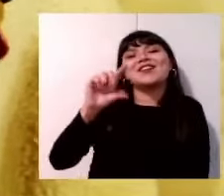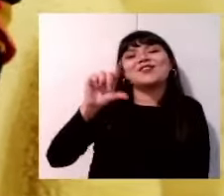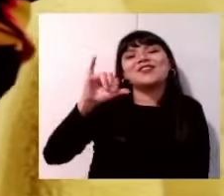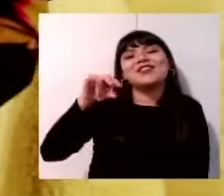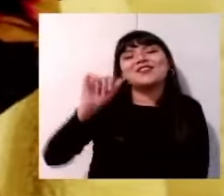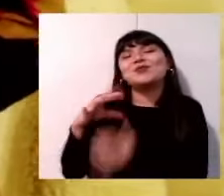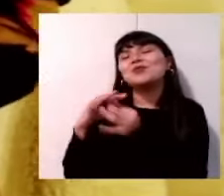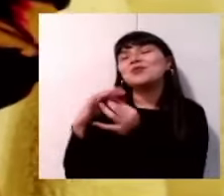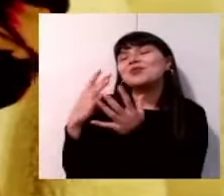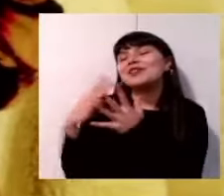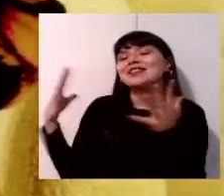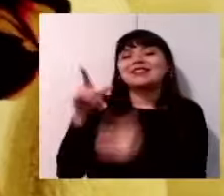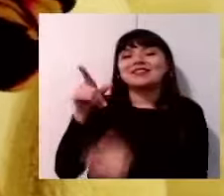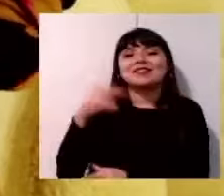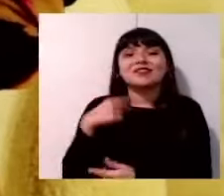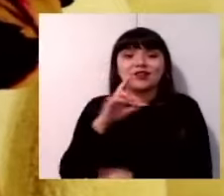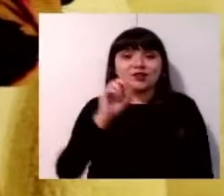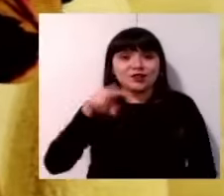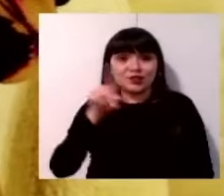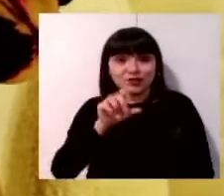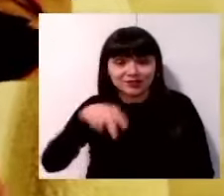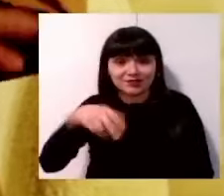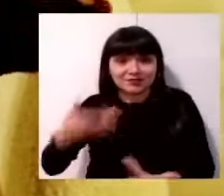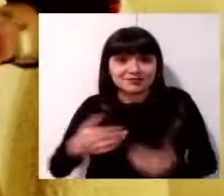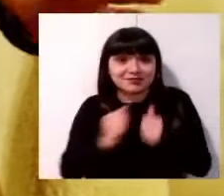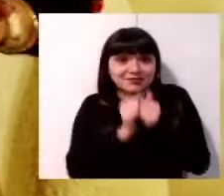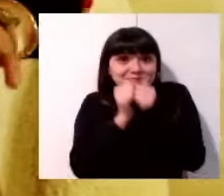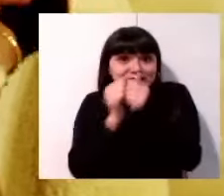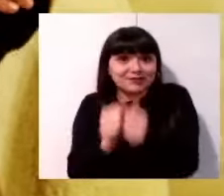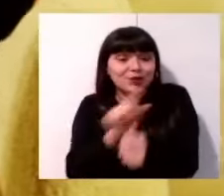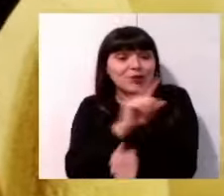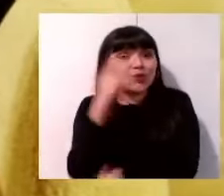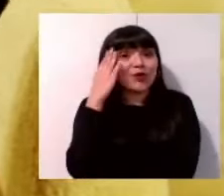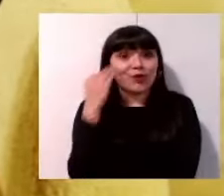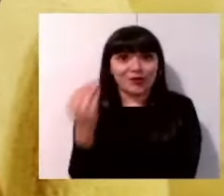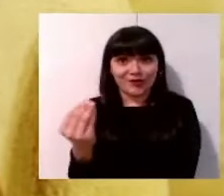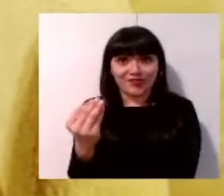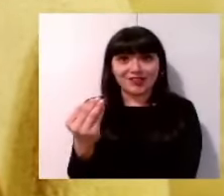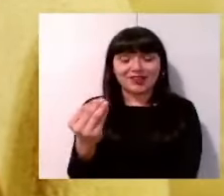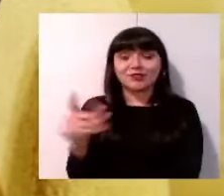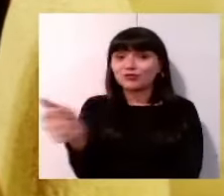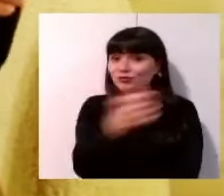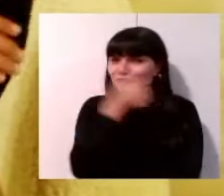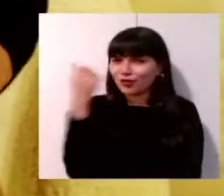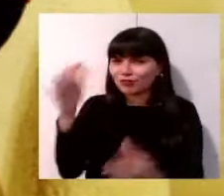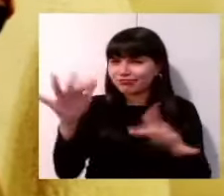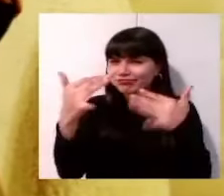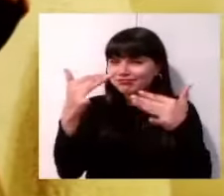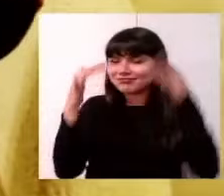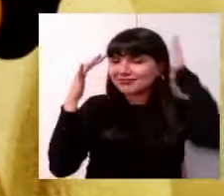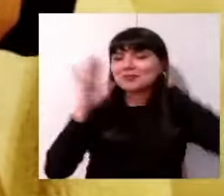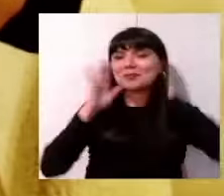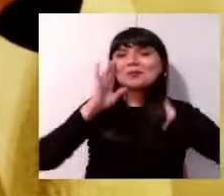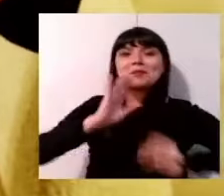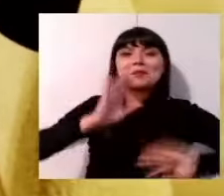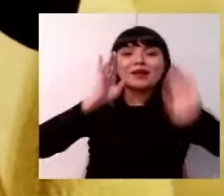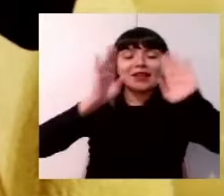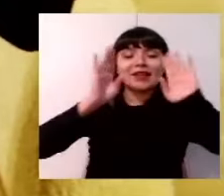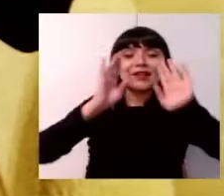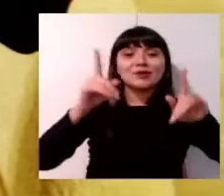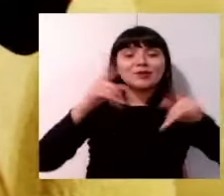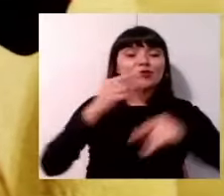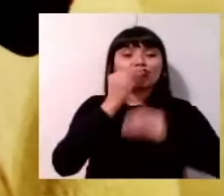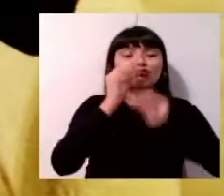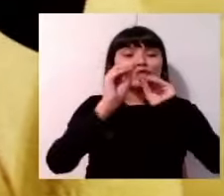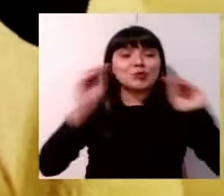entonces, los va a estar acompañando. No se olviden, vean todo y estén pendientes a nuestras redes. Les mandamos un beso grande y espero que